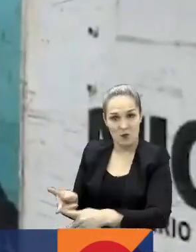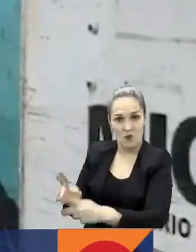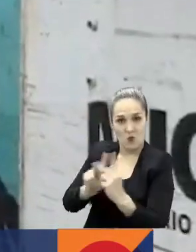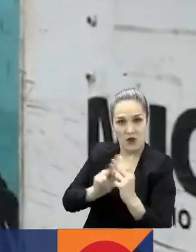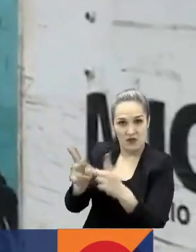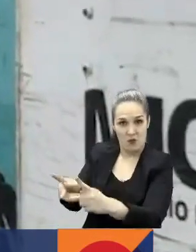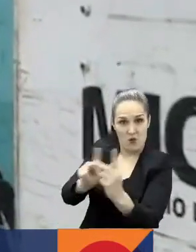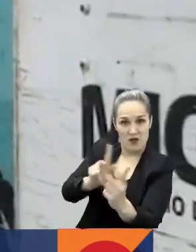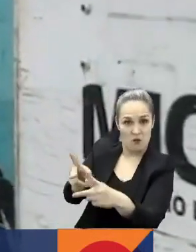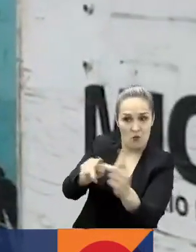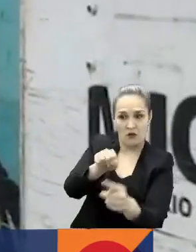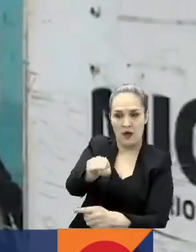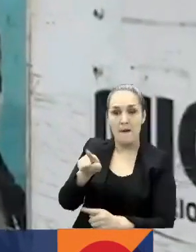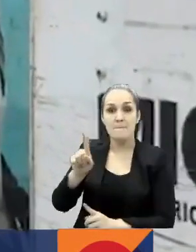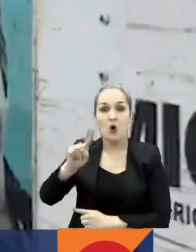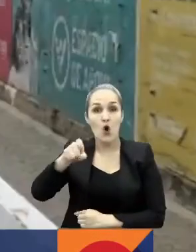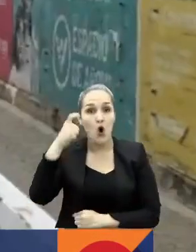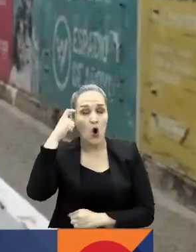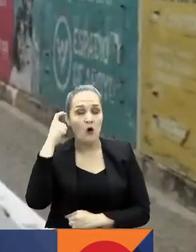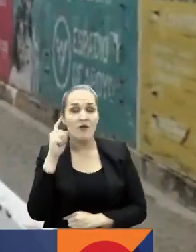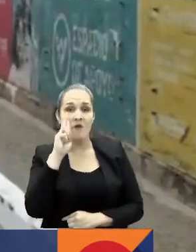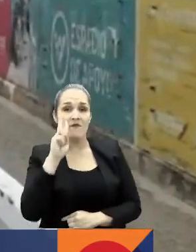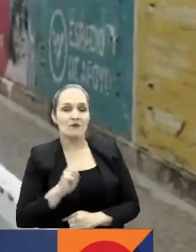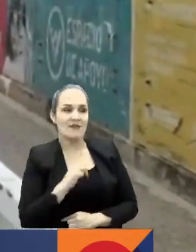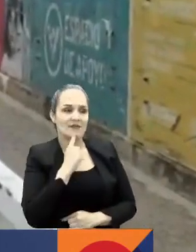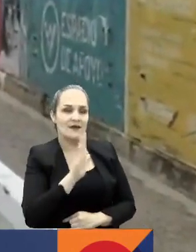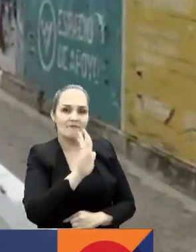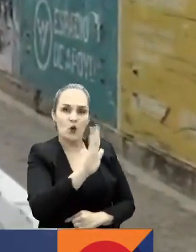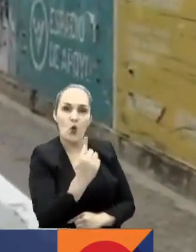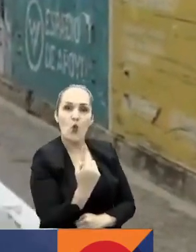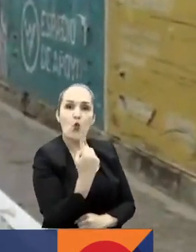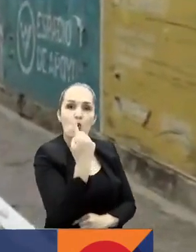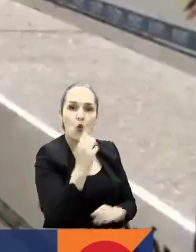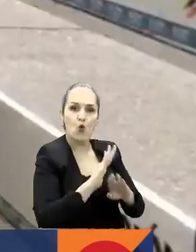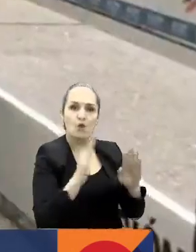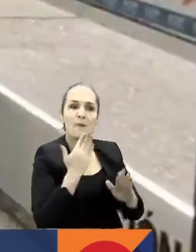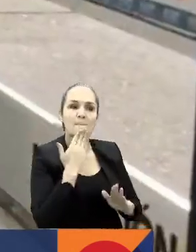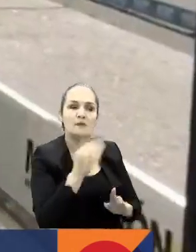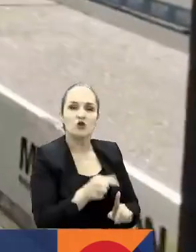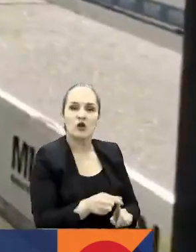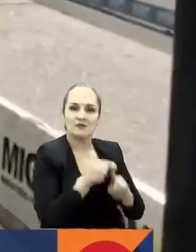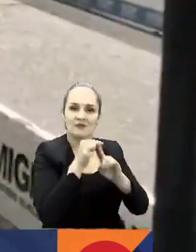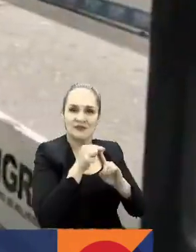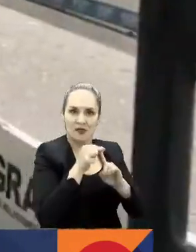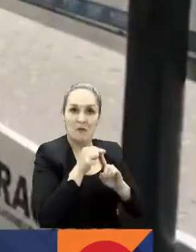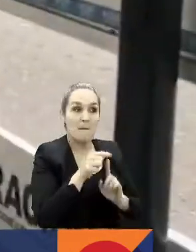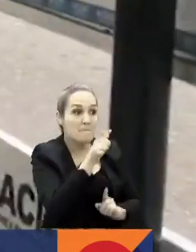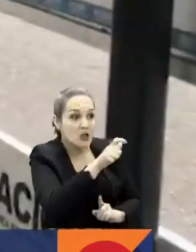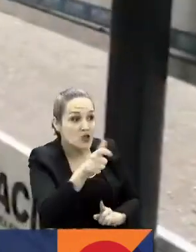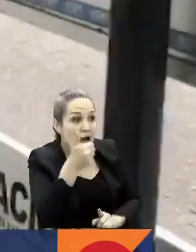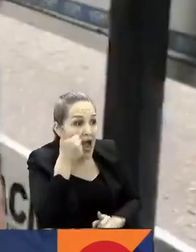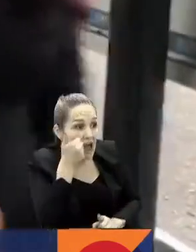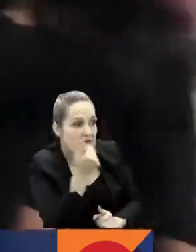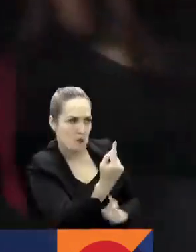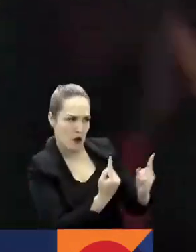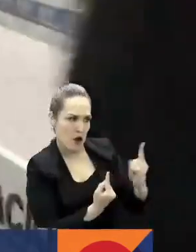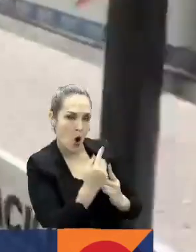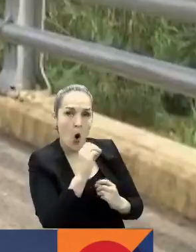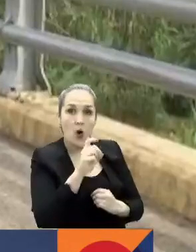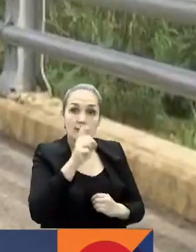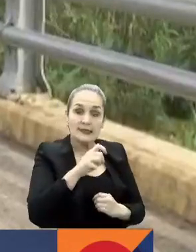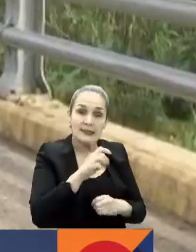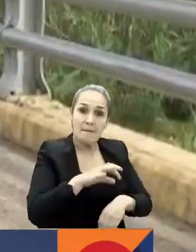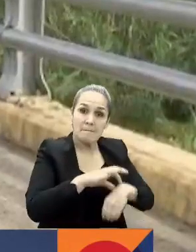gobierno vecino ha señalado que solo se permite el paso por un corredor humanitario para personas enfermas o que requieran servicios médicos en